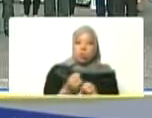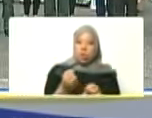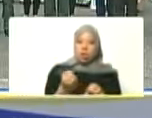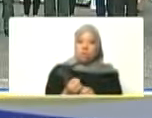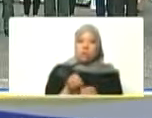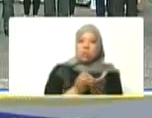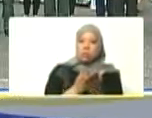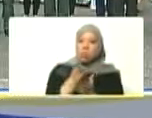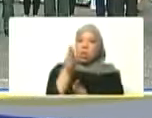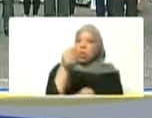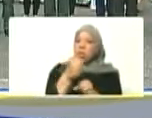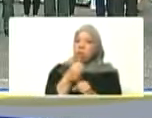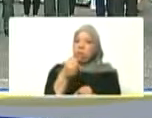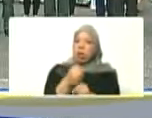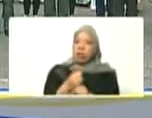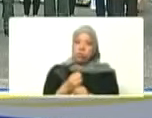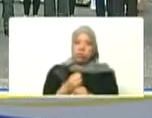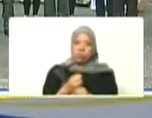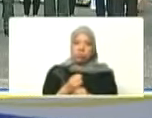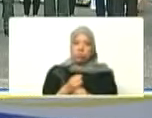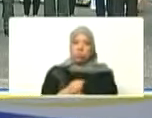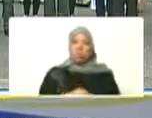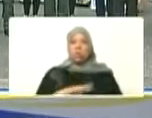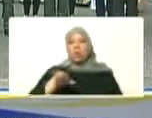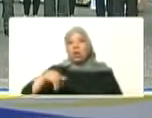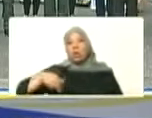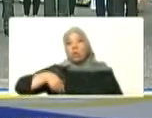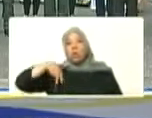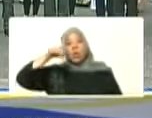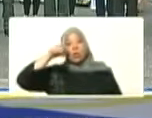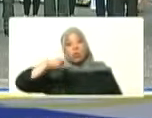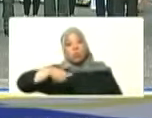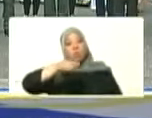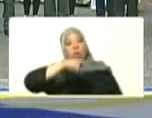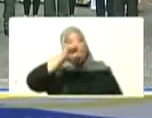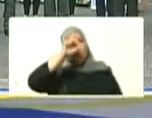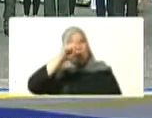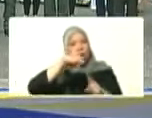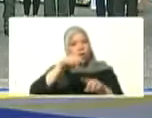siempre trabajando por nuestro pueblo, por nuestra patria.